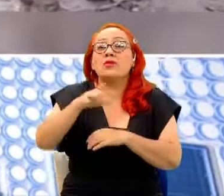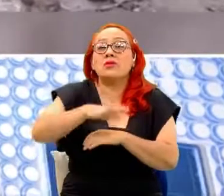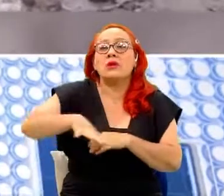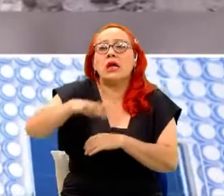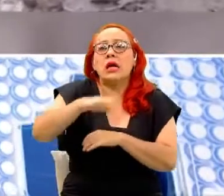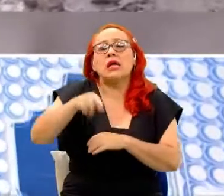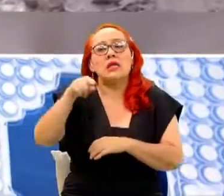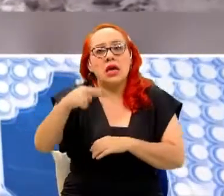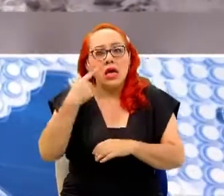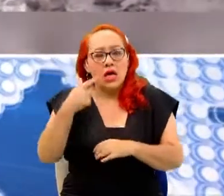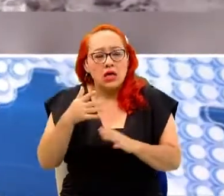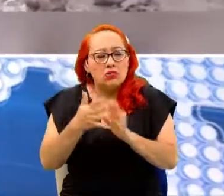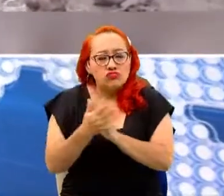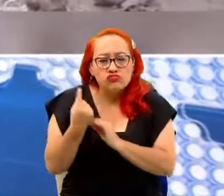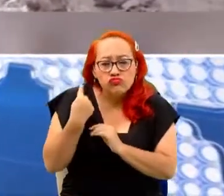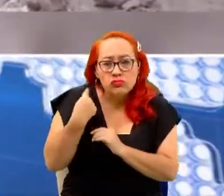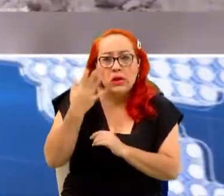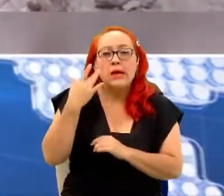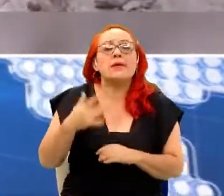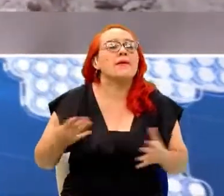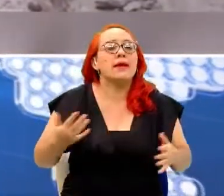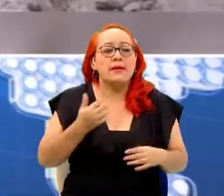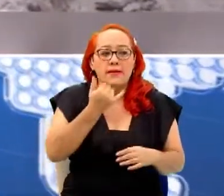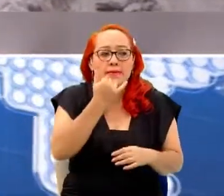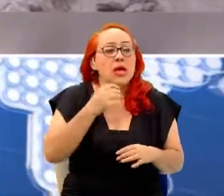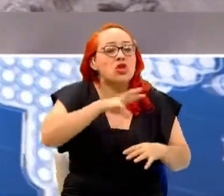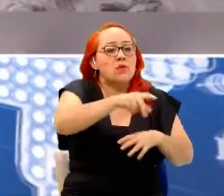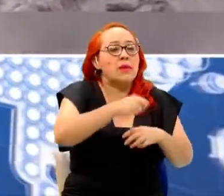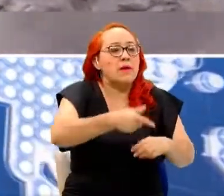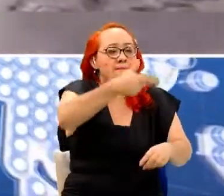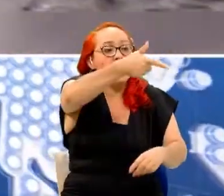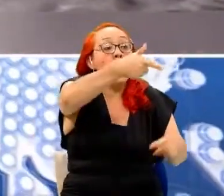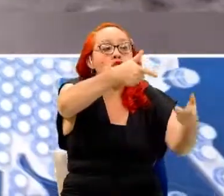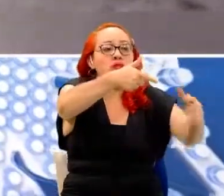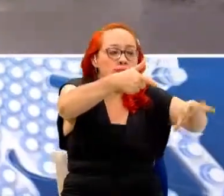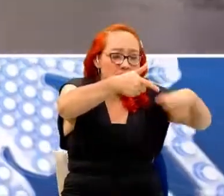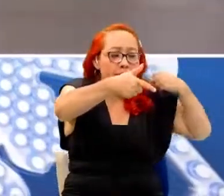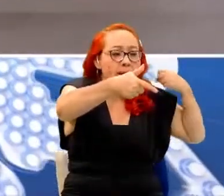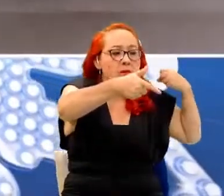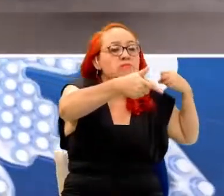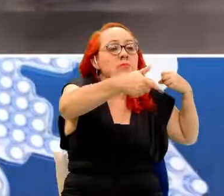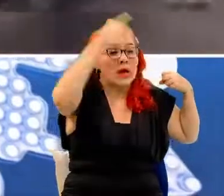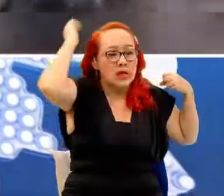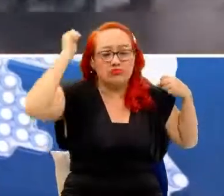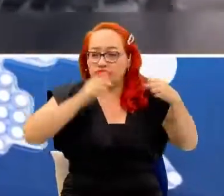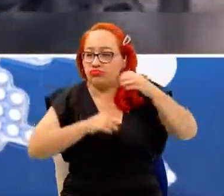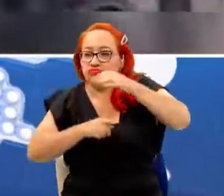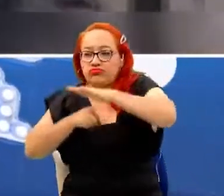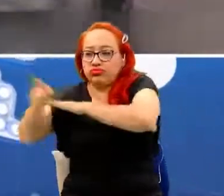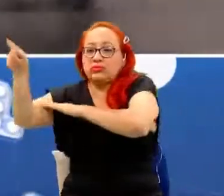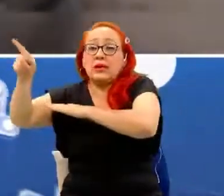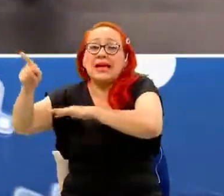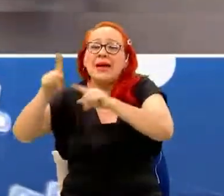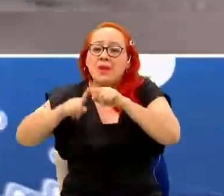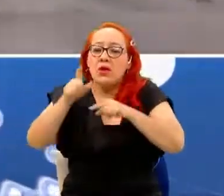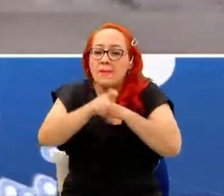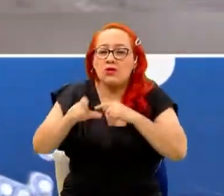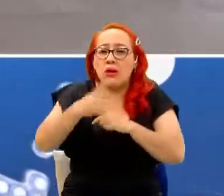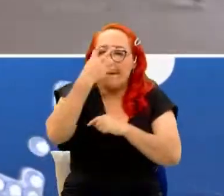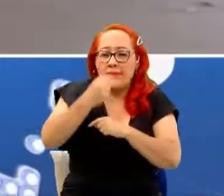han dedicado en los últimos días a amenazar a robar las pertenencias de las fincas y con esta estrategia lo que se busca es